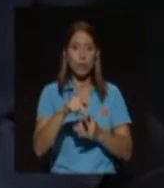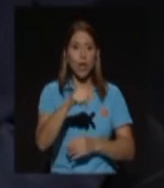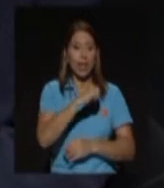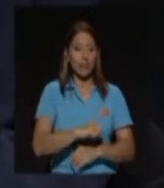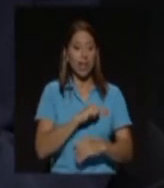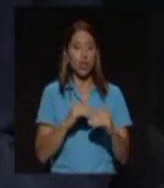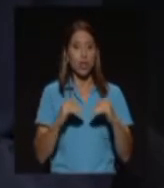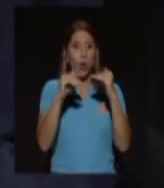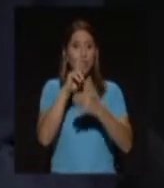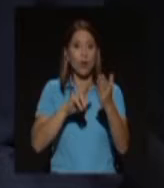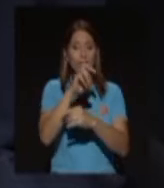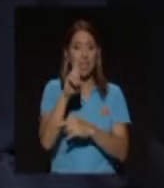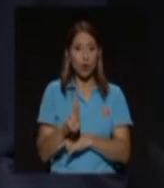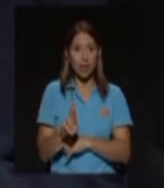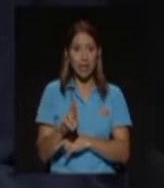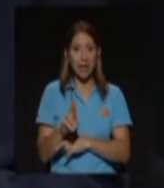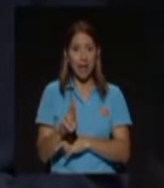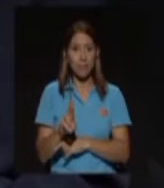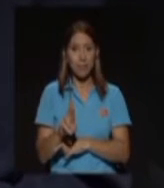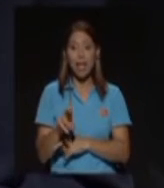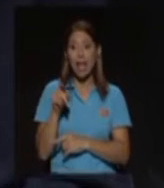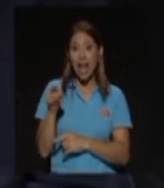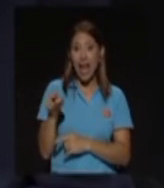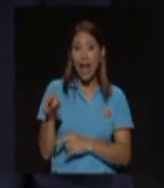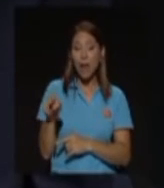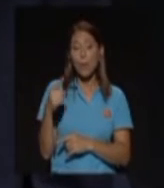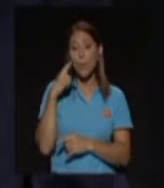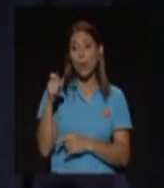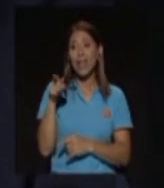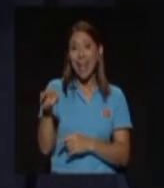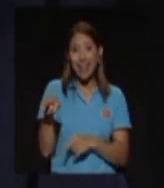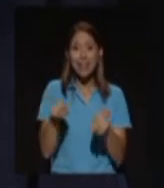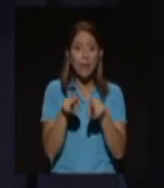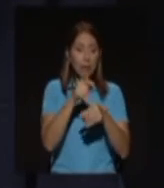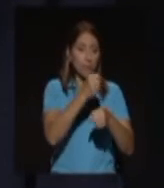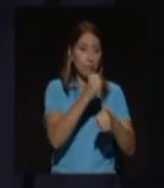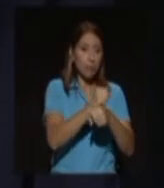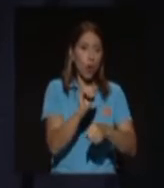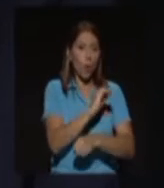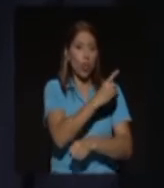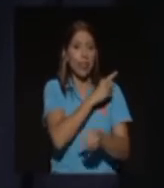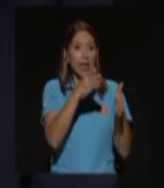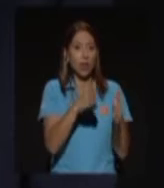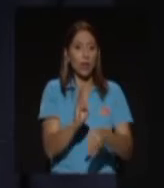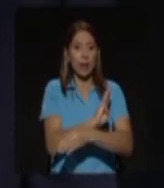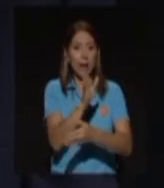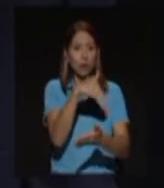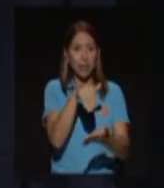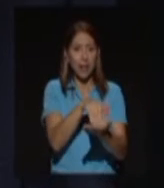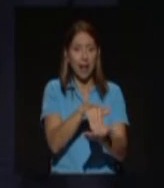Rica en el monto que percibía por ser director del Banco Central. Y además, si mal no recuerdo,